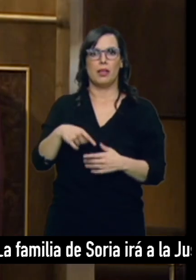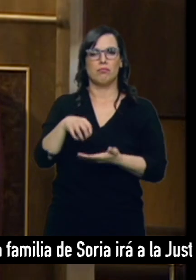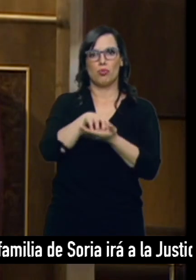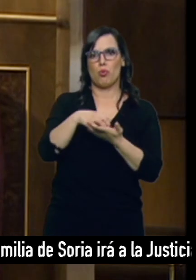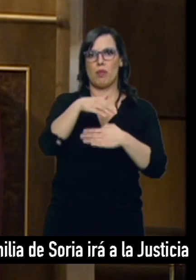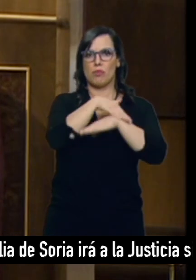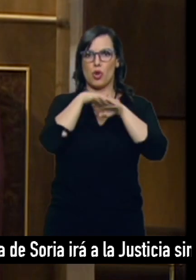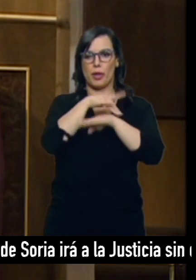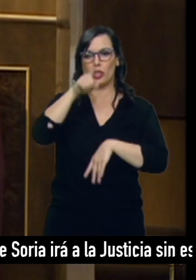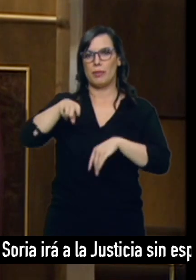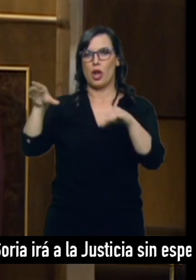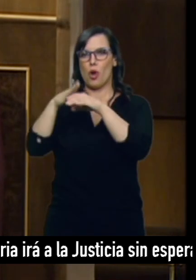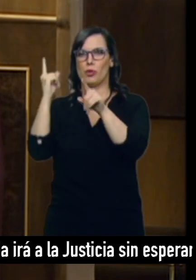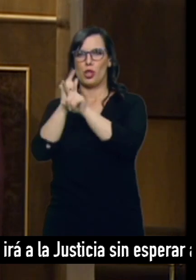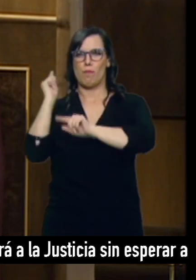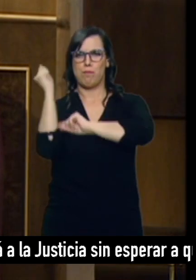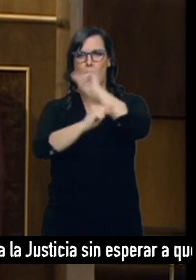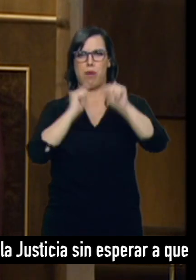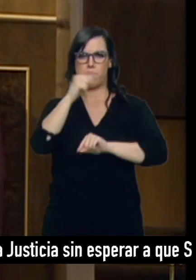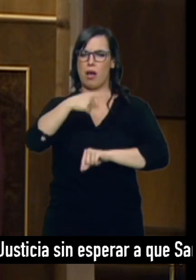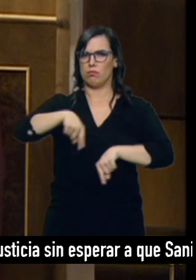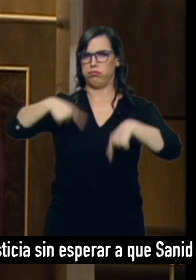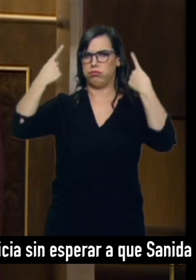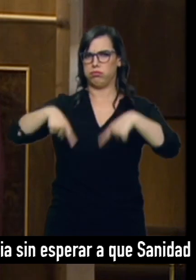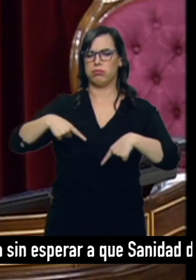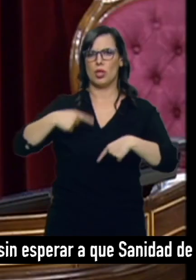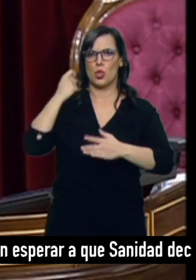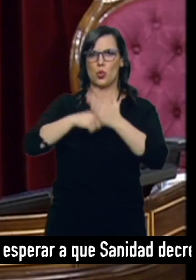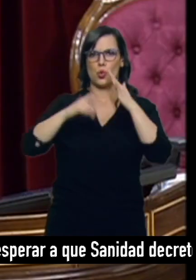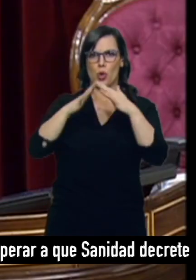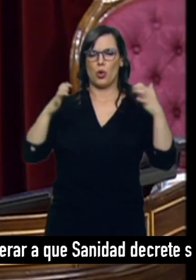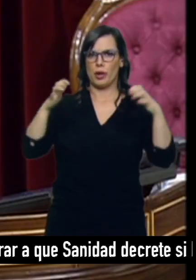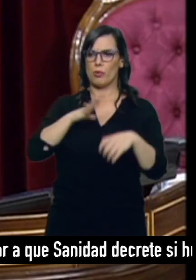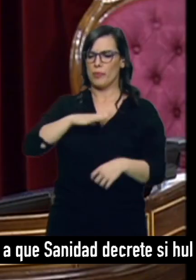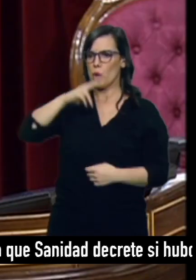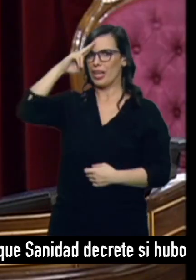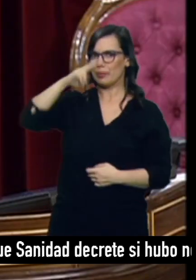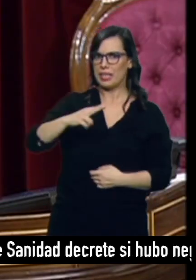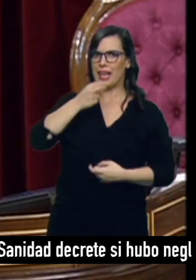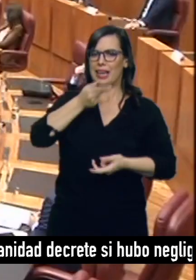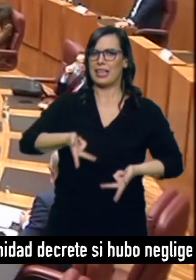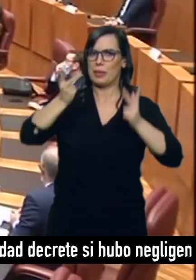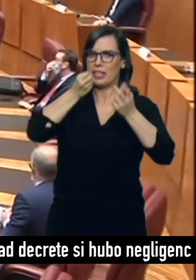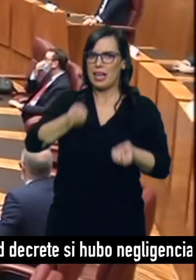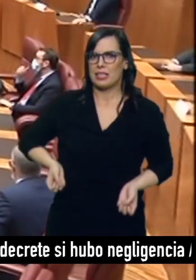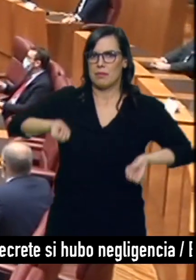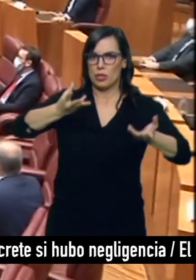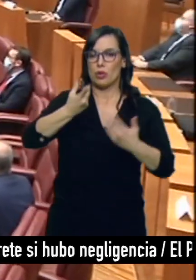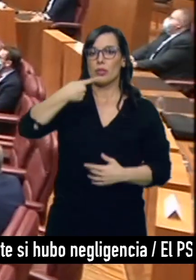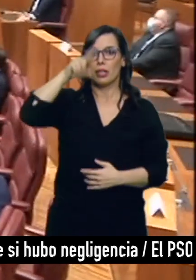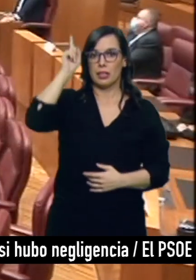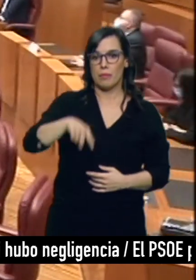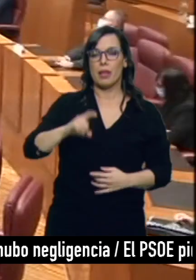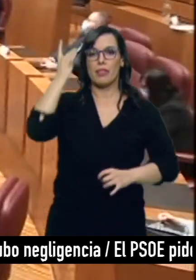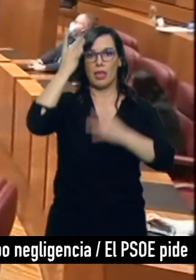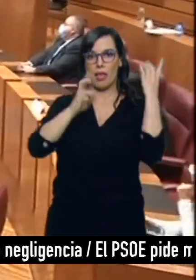de una ofensiva de la oposición que provocó este tenso pleno en el Congreso. Respetar la libertad de expresión. E incluso de